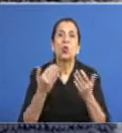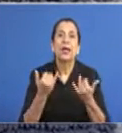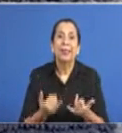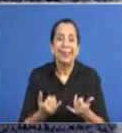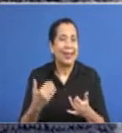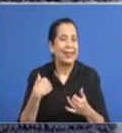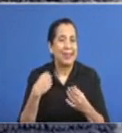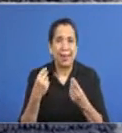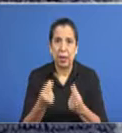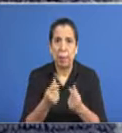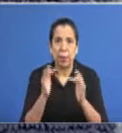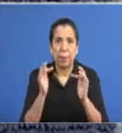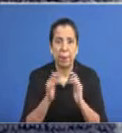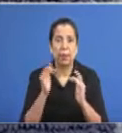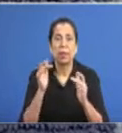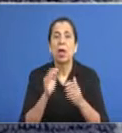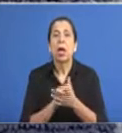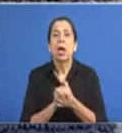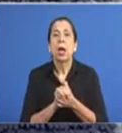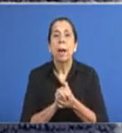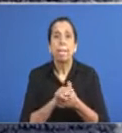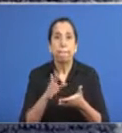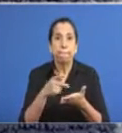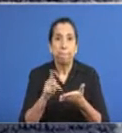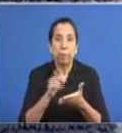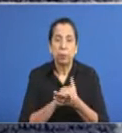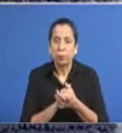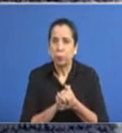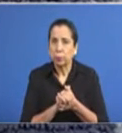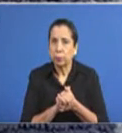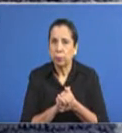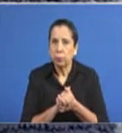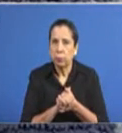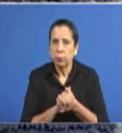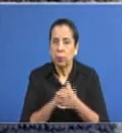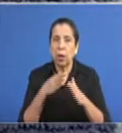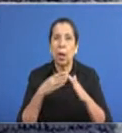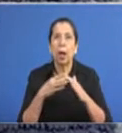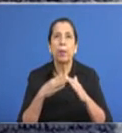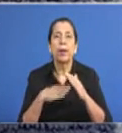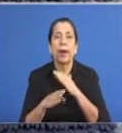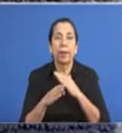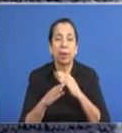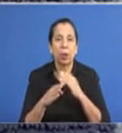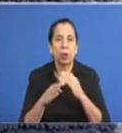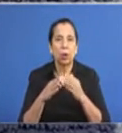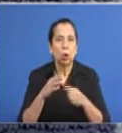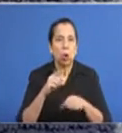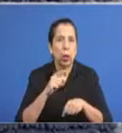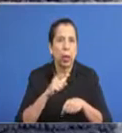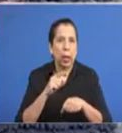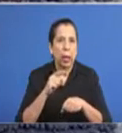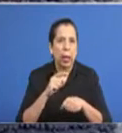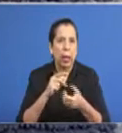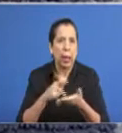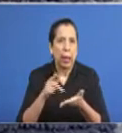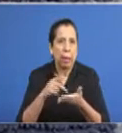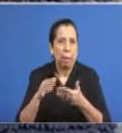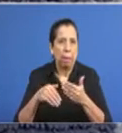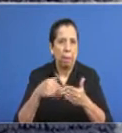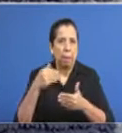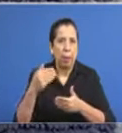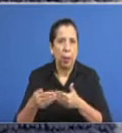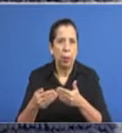información y validar pues que en efecto habían entrado dentro de la moratoria y que no van a tener pues, consecuencias más